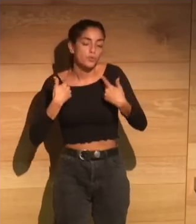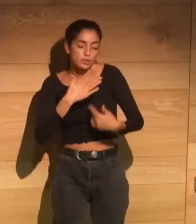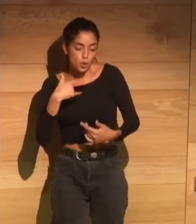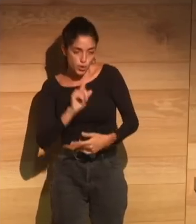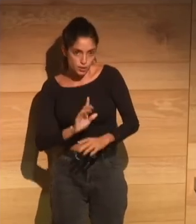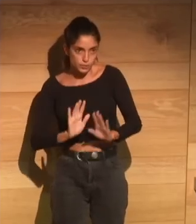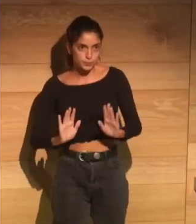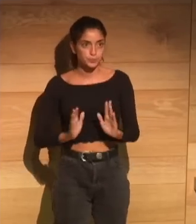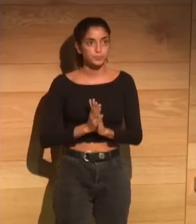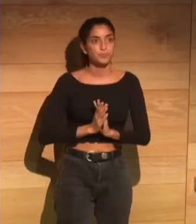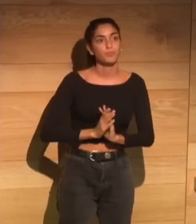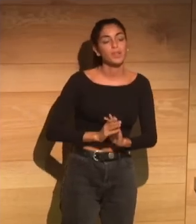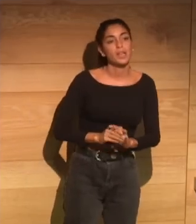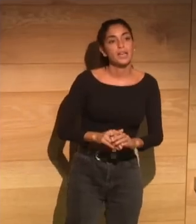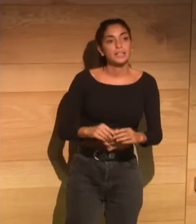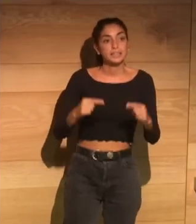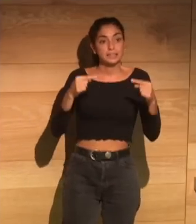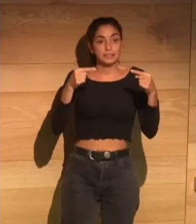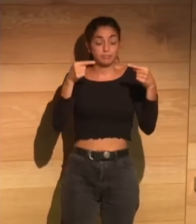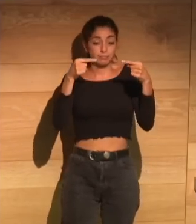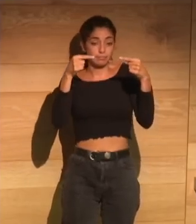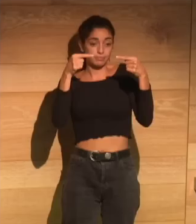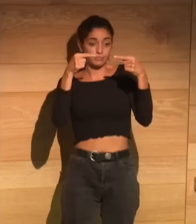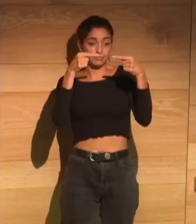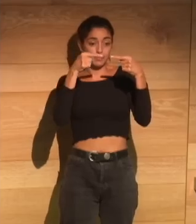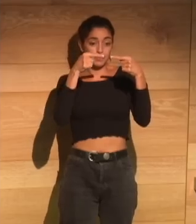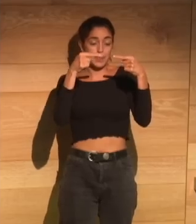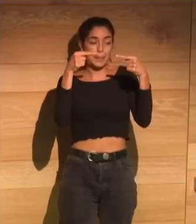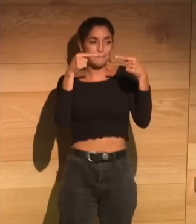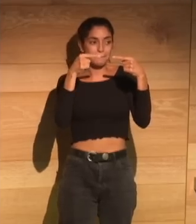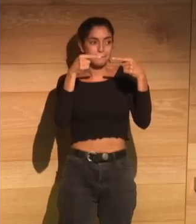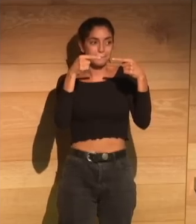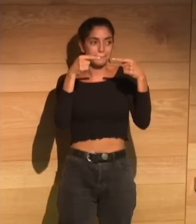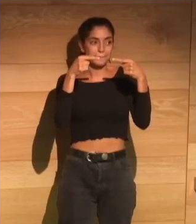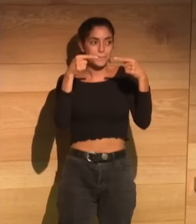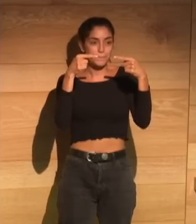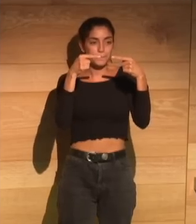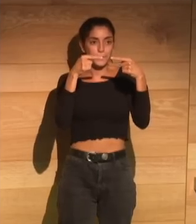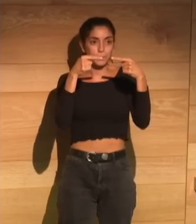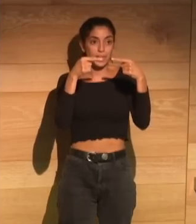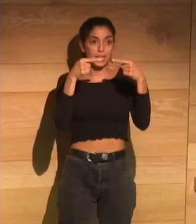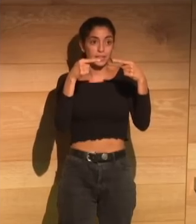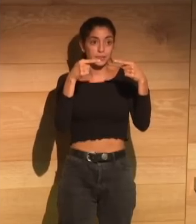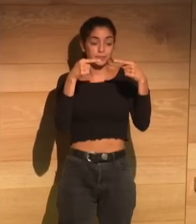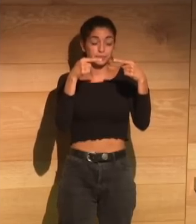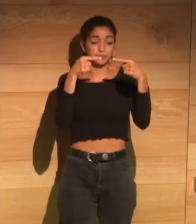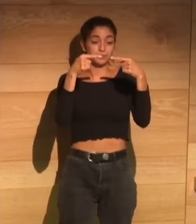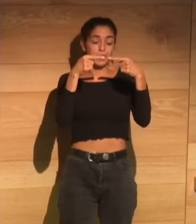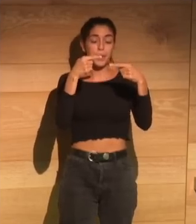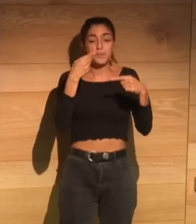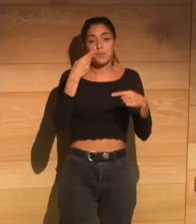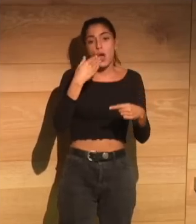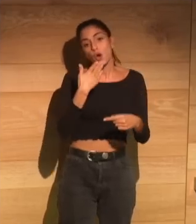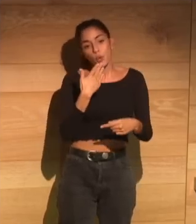desindicadas. Exactamente, lo sostenéis delante de los ojos y sí, lo que va a suceder es que vas a ver una salchicha, un Frankfurt